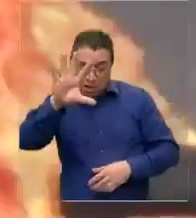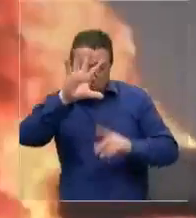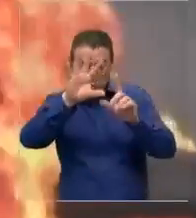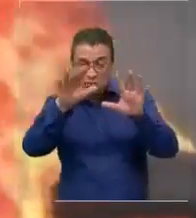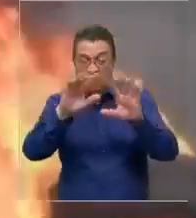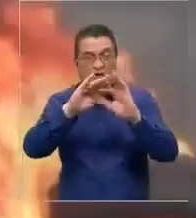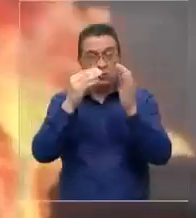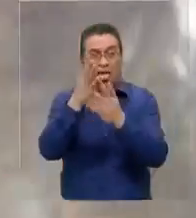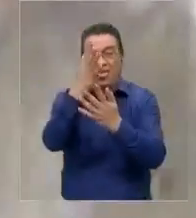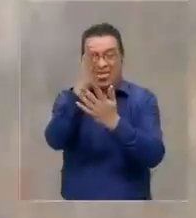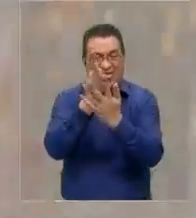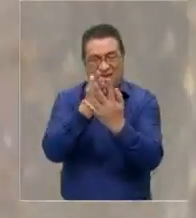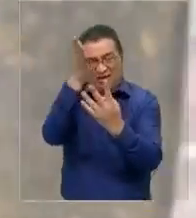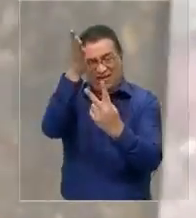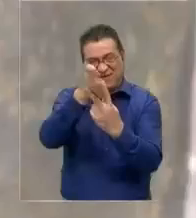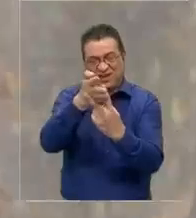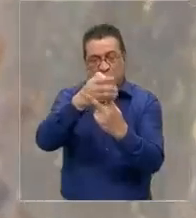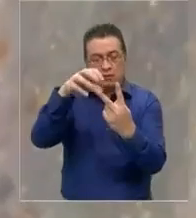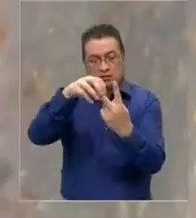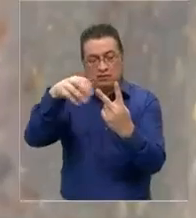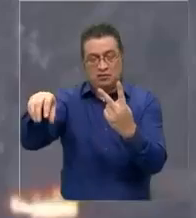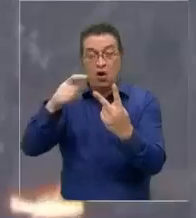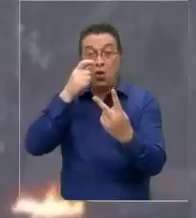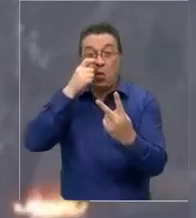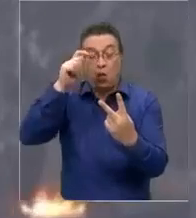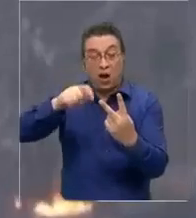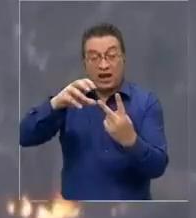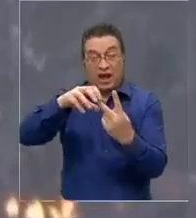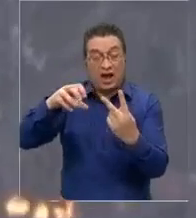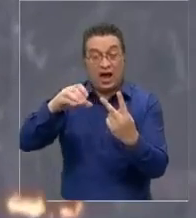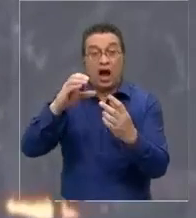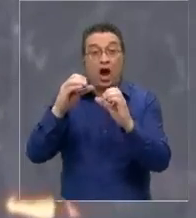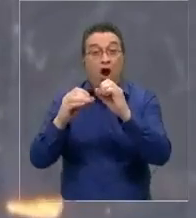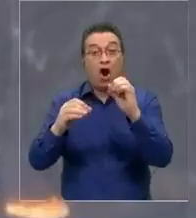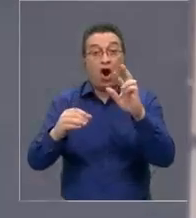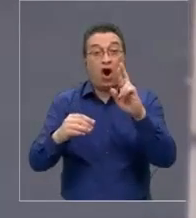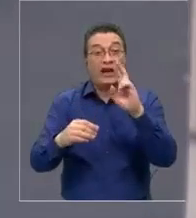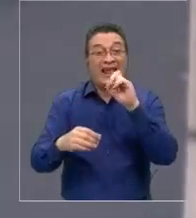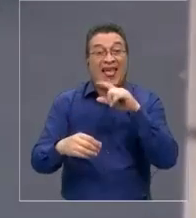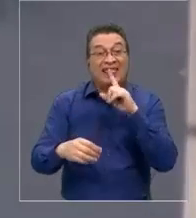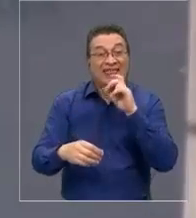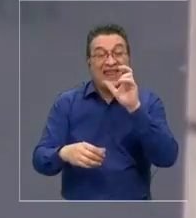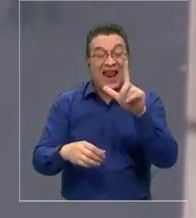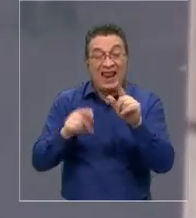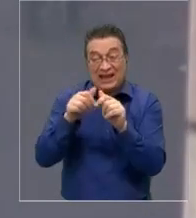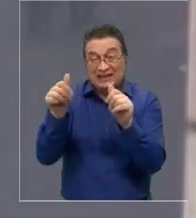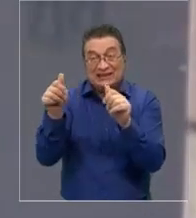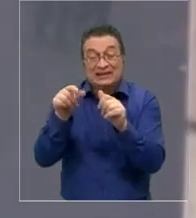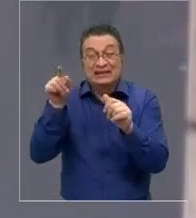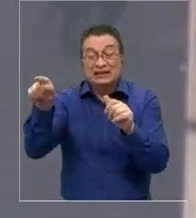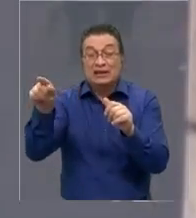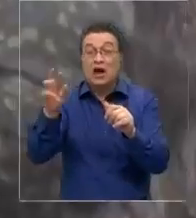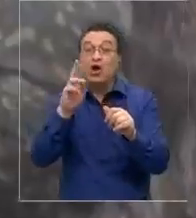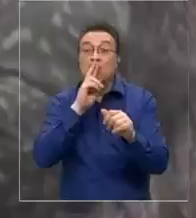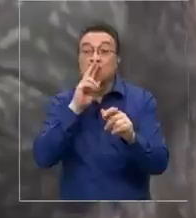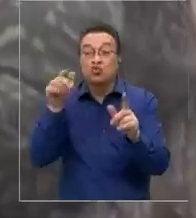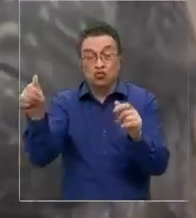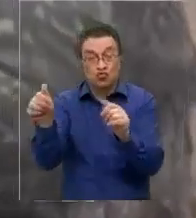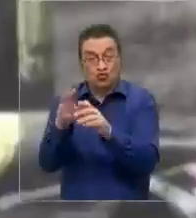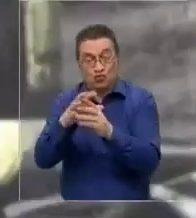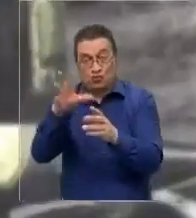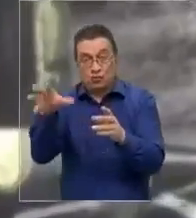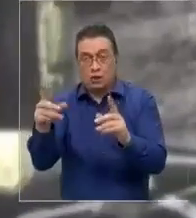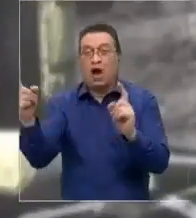Ucrania está completamente dividida en dos. Una parte de Ucrania, la parte oriental de Ucrania, mirando hacia Moscú, sintiéndose incluso, uno podría